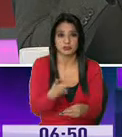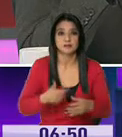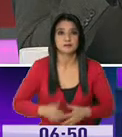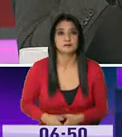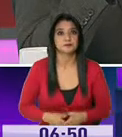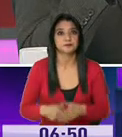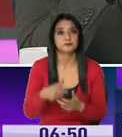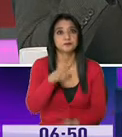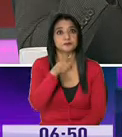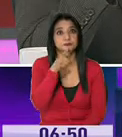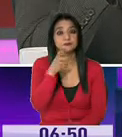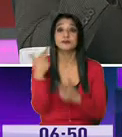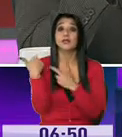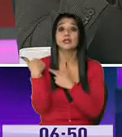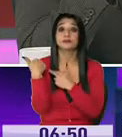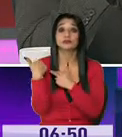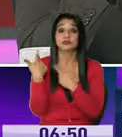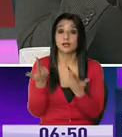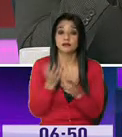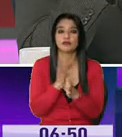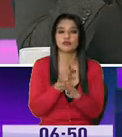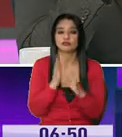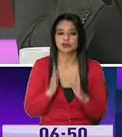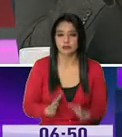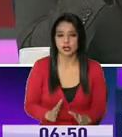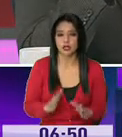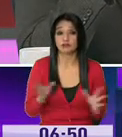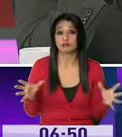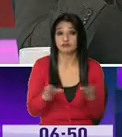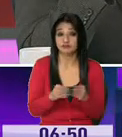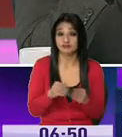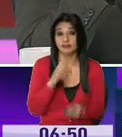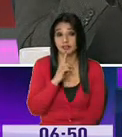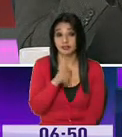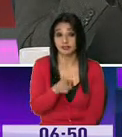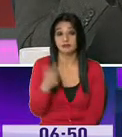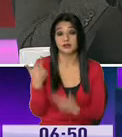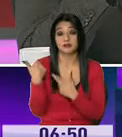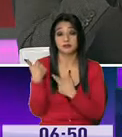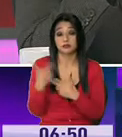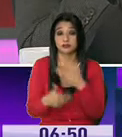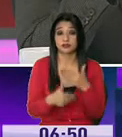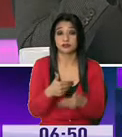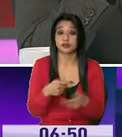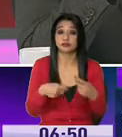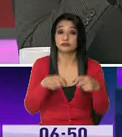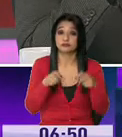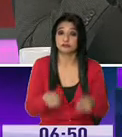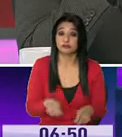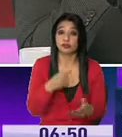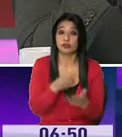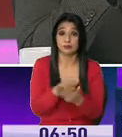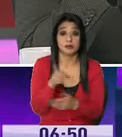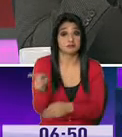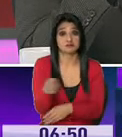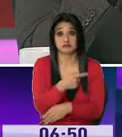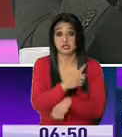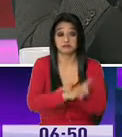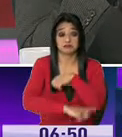también presentaron las ofertas. Entonces, esto luce como un proceso turbio, como un proceso que, insisto, no se